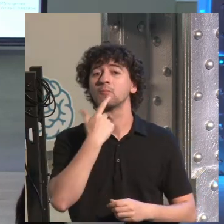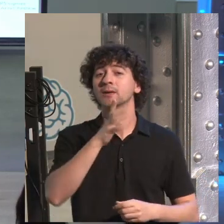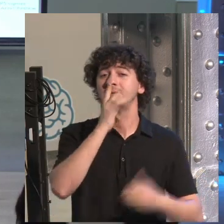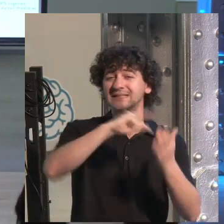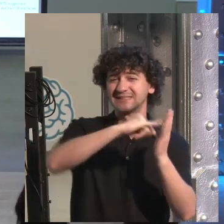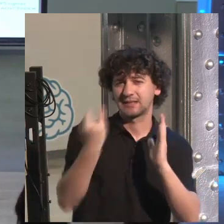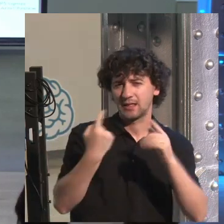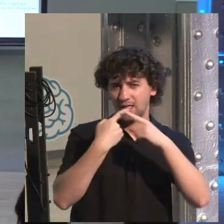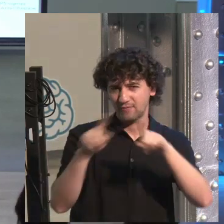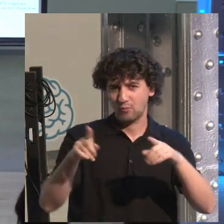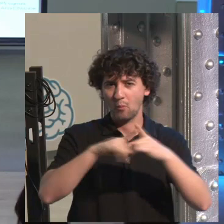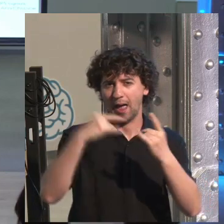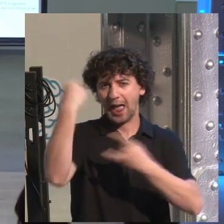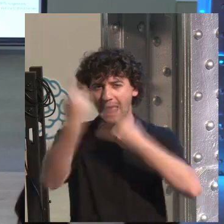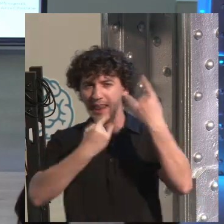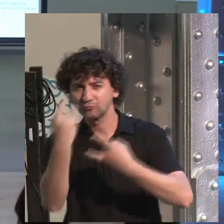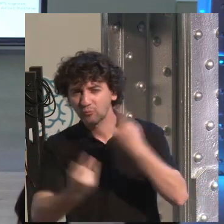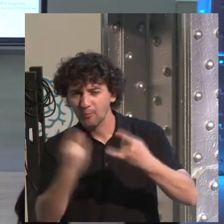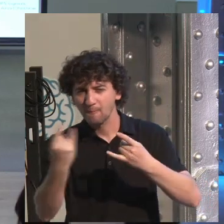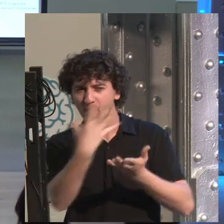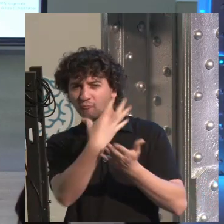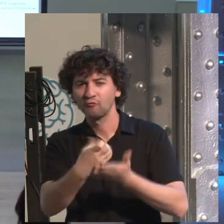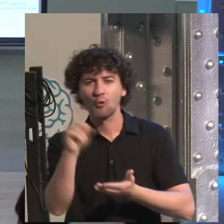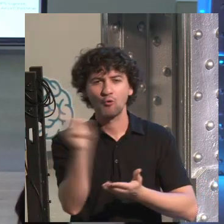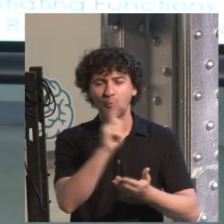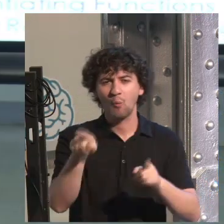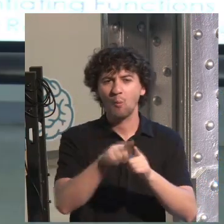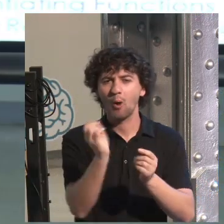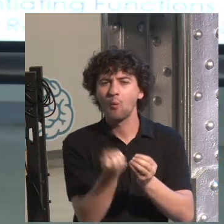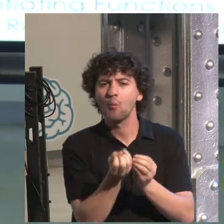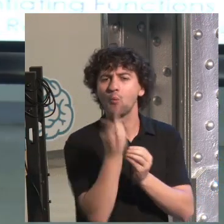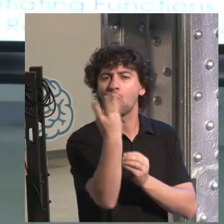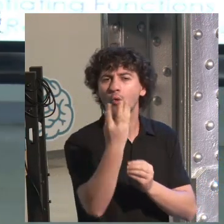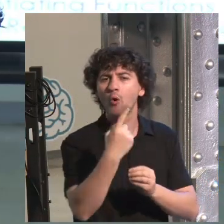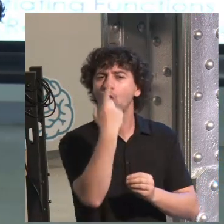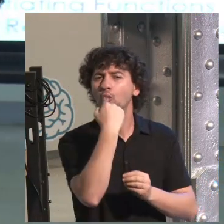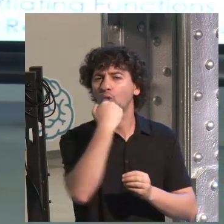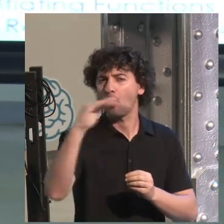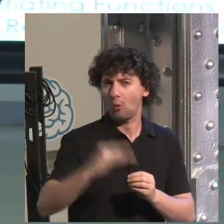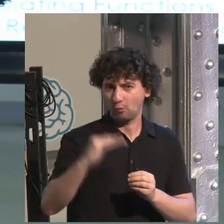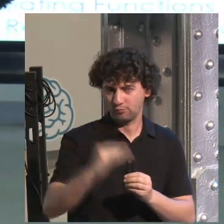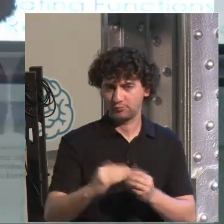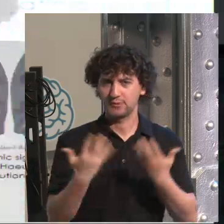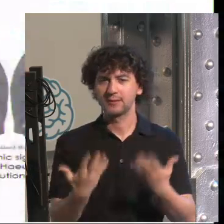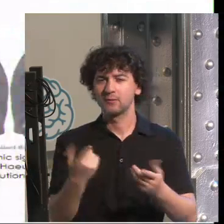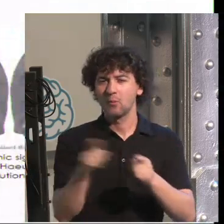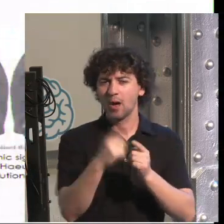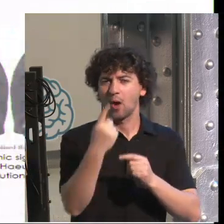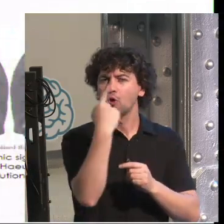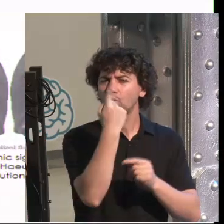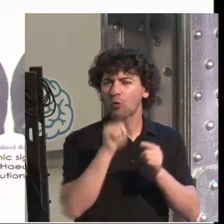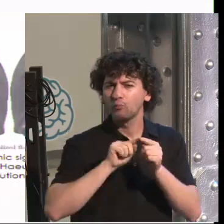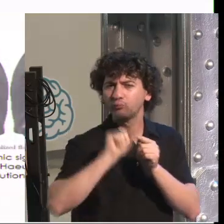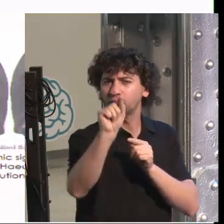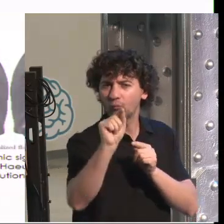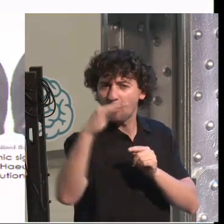usa electromagnetismo, sino que utiliza infrarrojos. Y la principal idea es que la luz infrarroja se